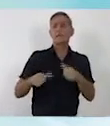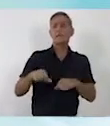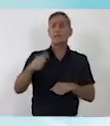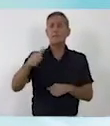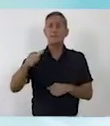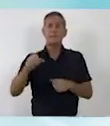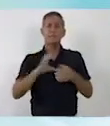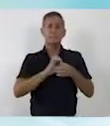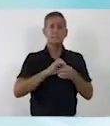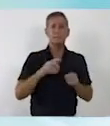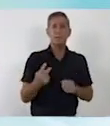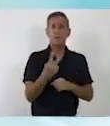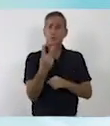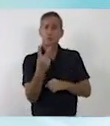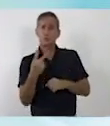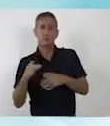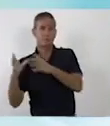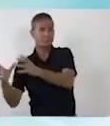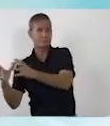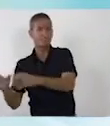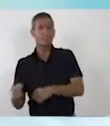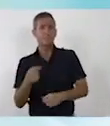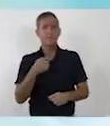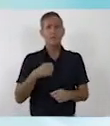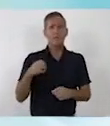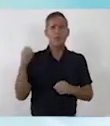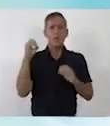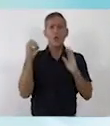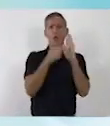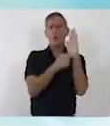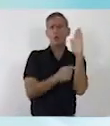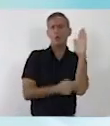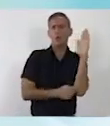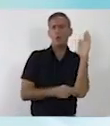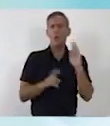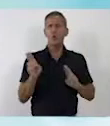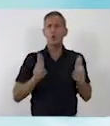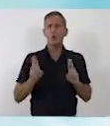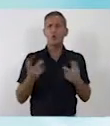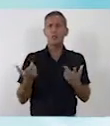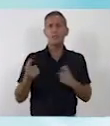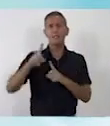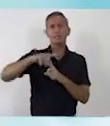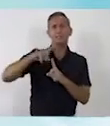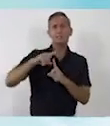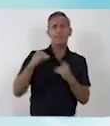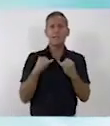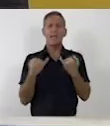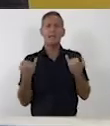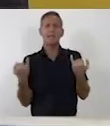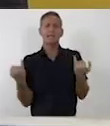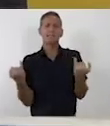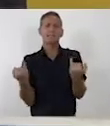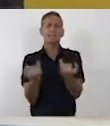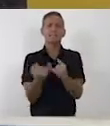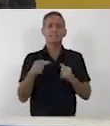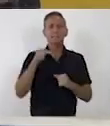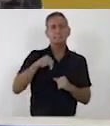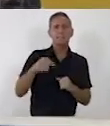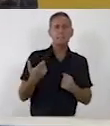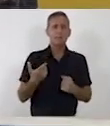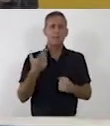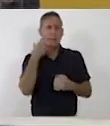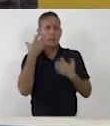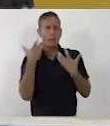un segundo momento donde vamos a orientar la llamada tarea integradora que va a